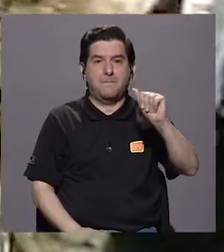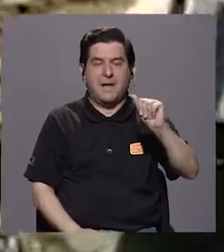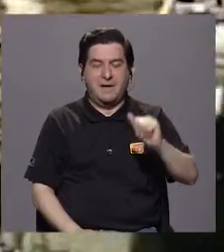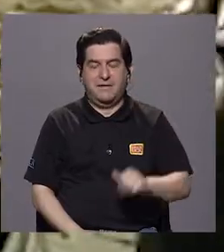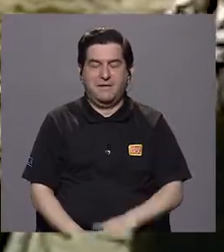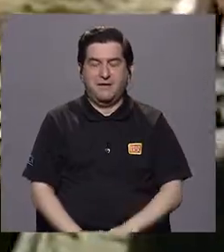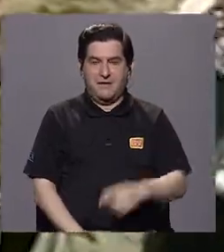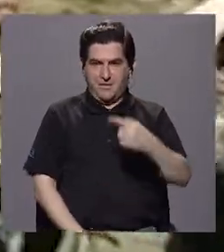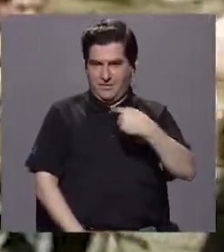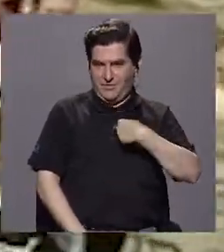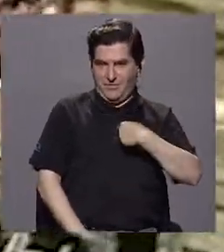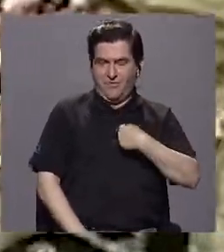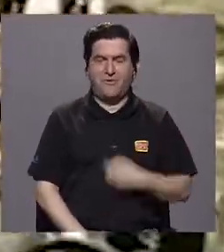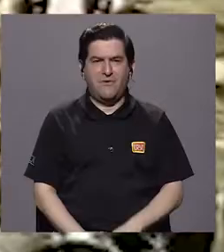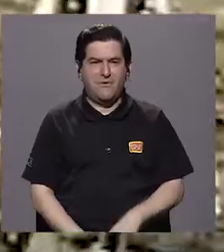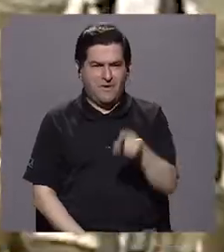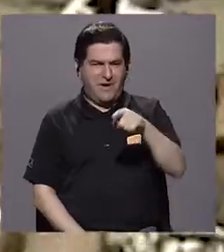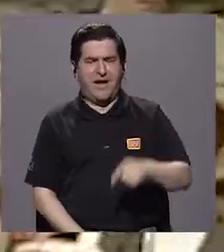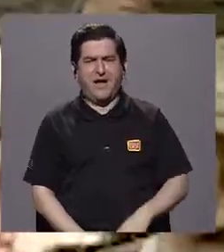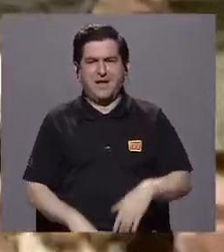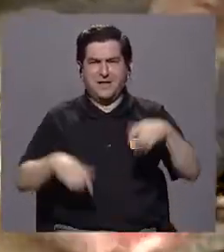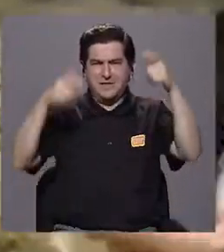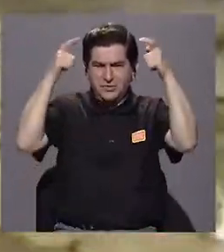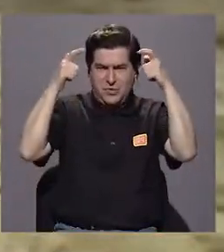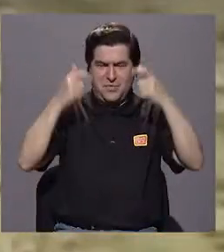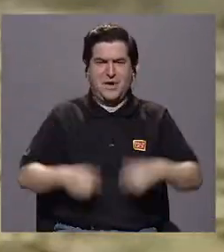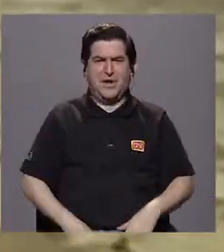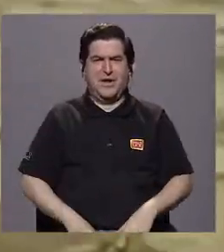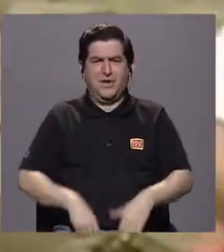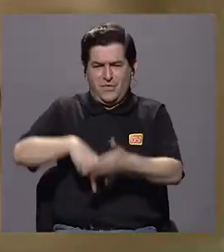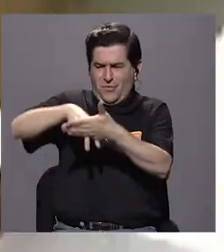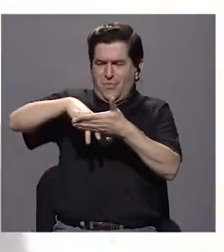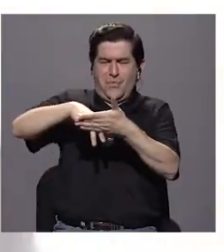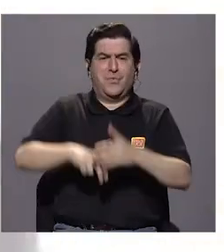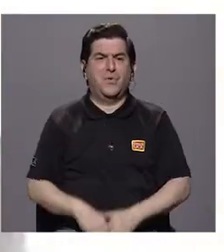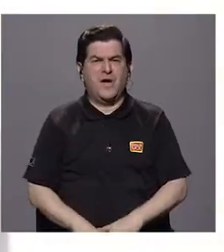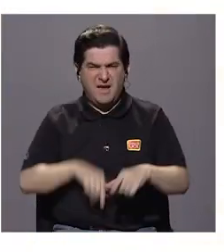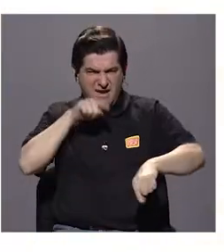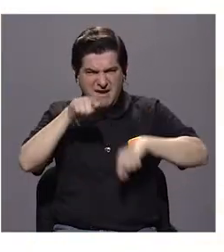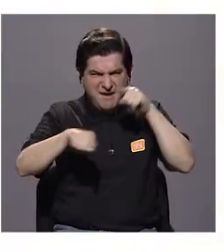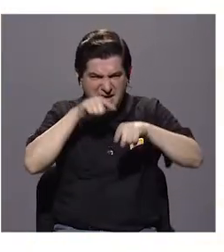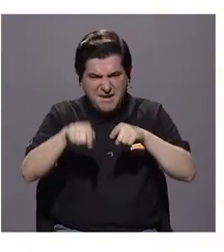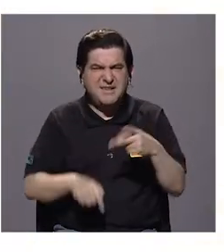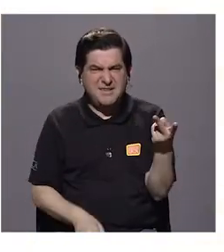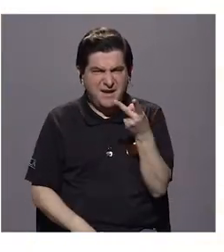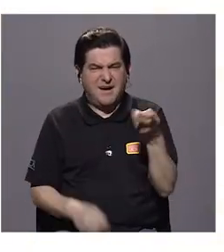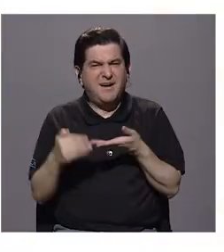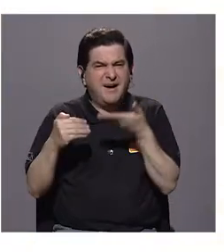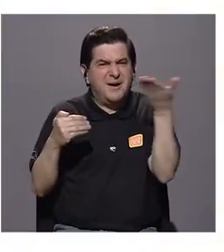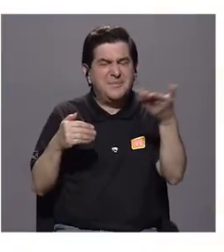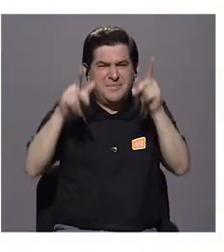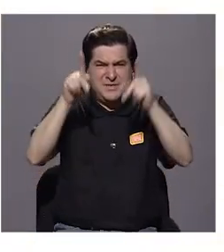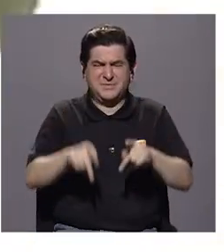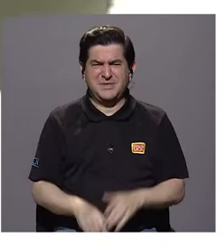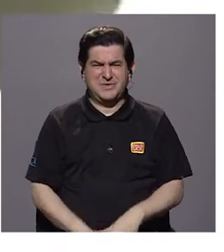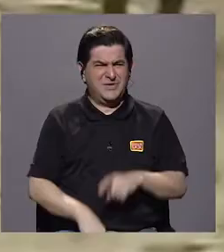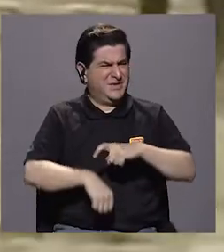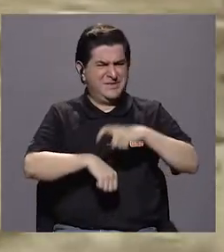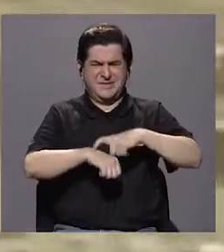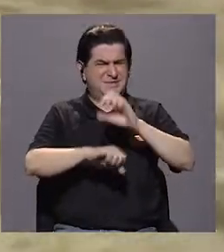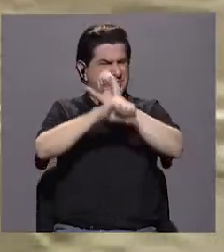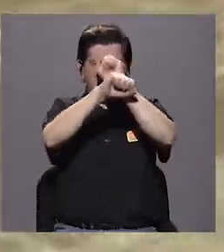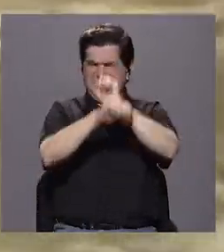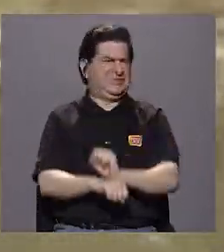sombrero, que inclusive nos criticaron mucho al principio por el sombrero y las botas, ¿En que la serio? gente no estaba